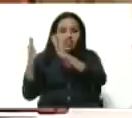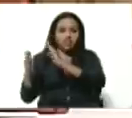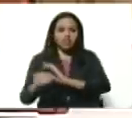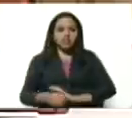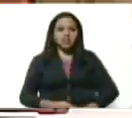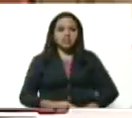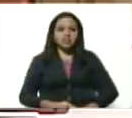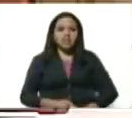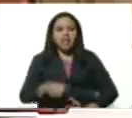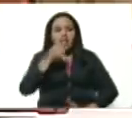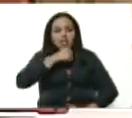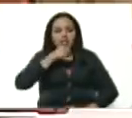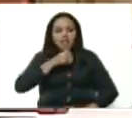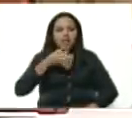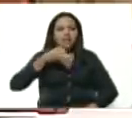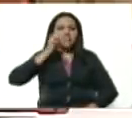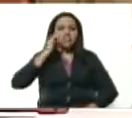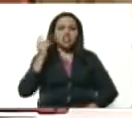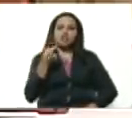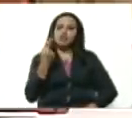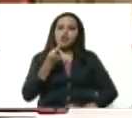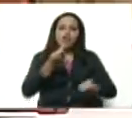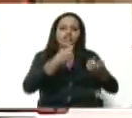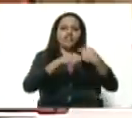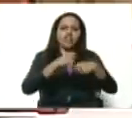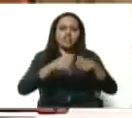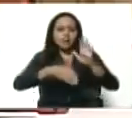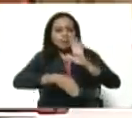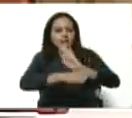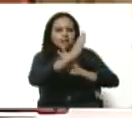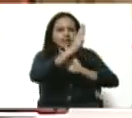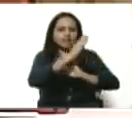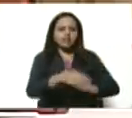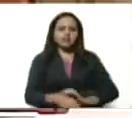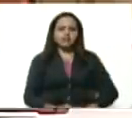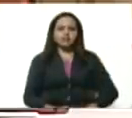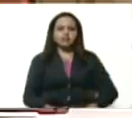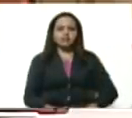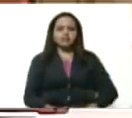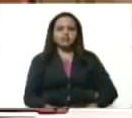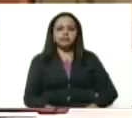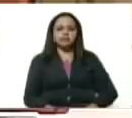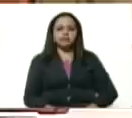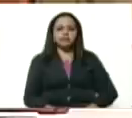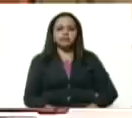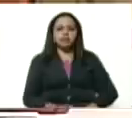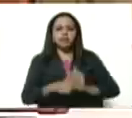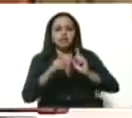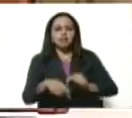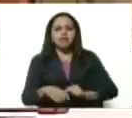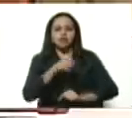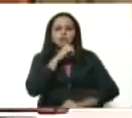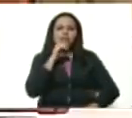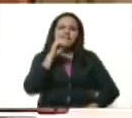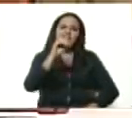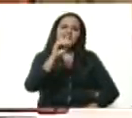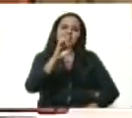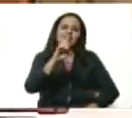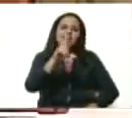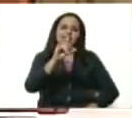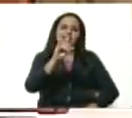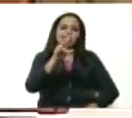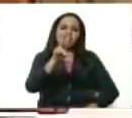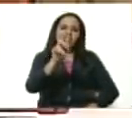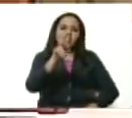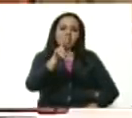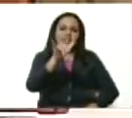cafeterías pero solo bajo el esquema de para llevar llamado también el delivery lavanderías